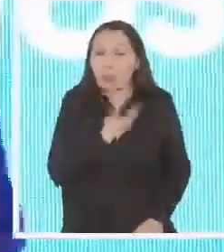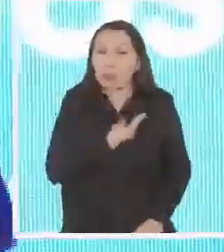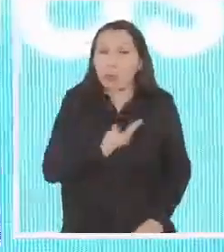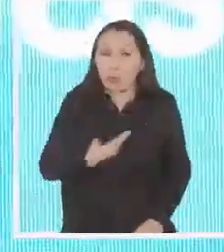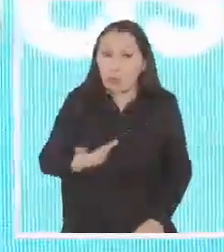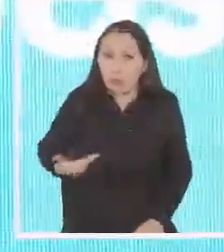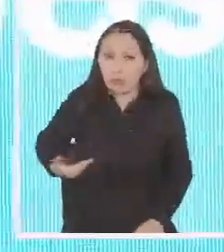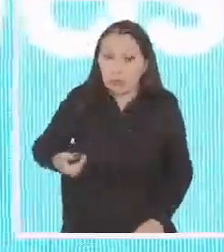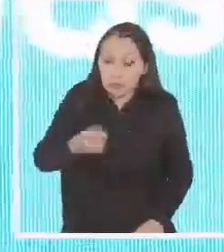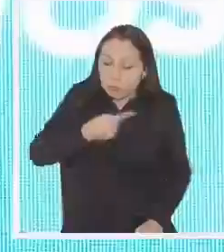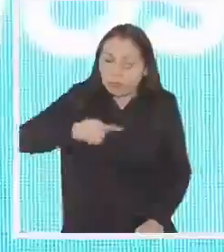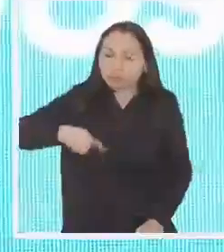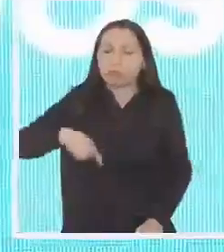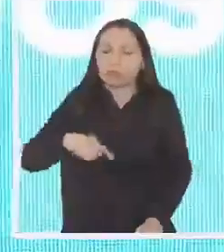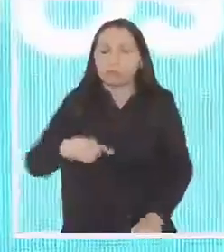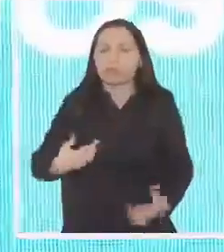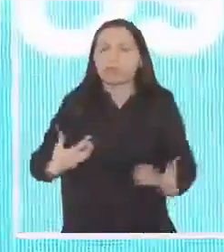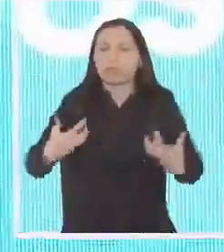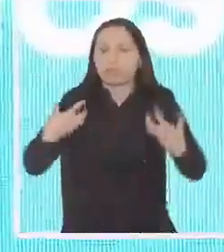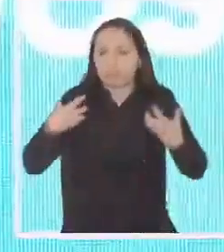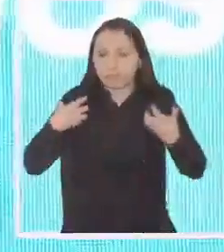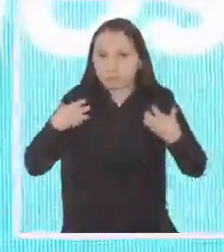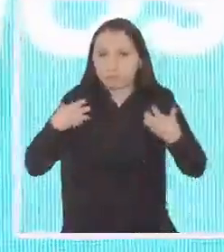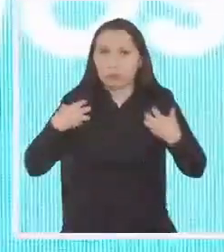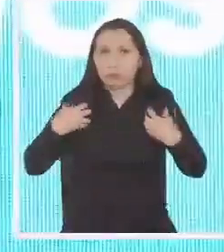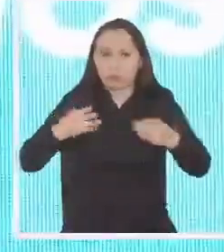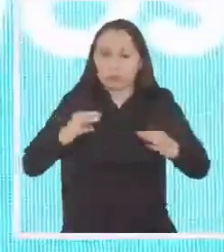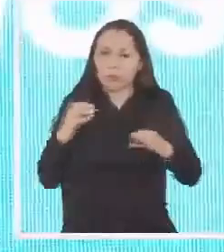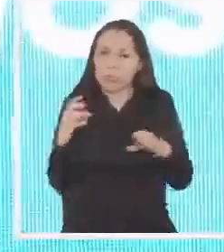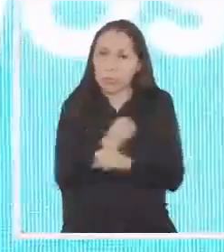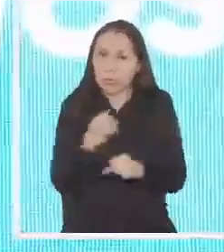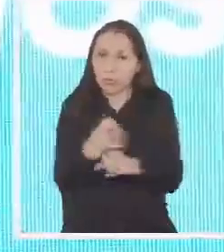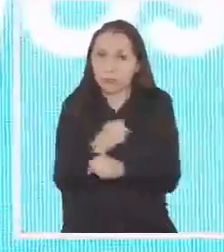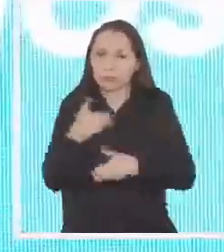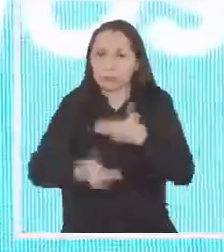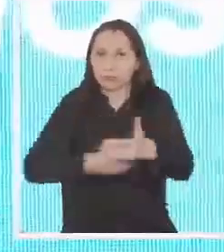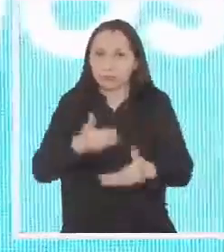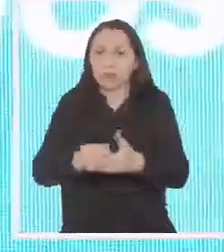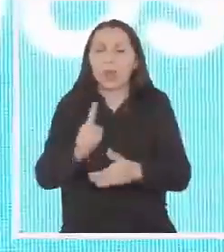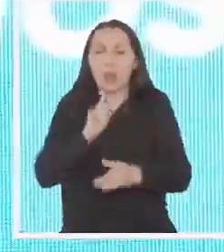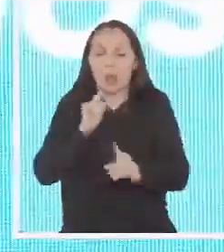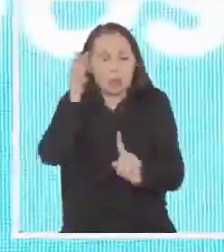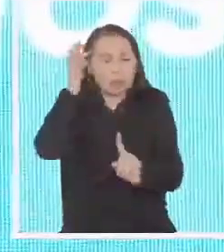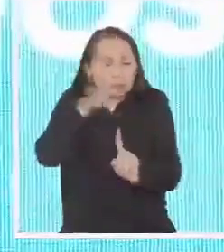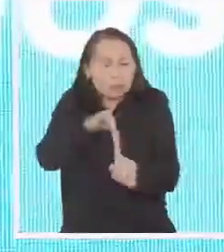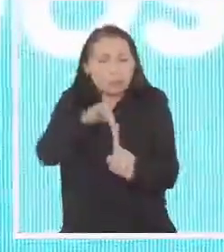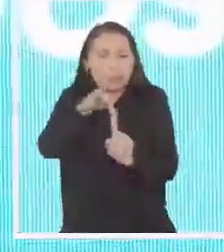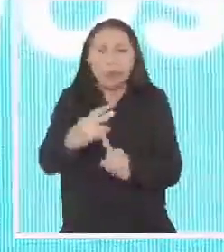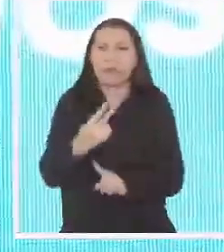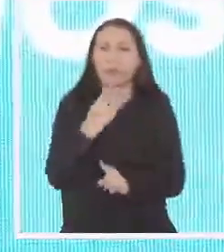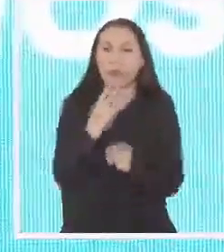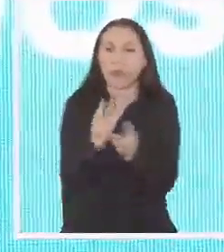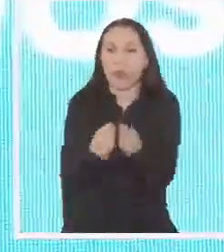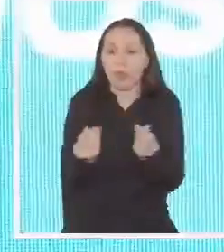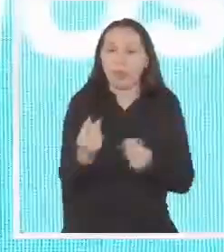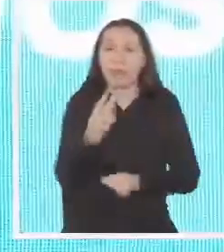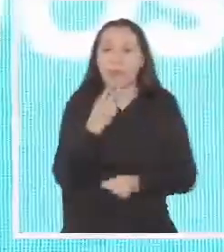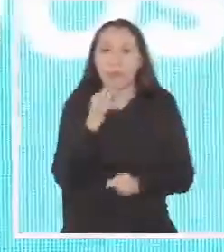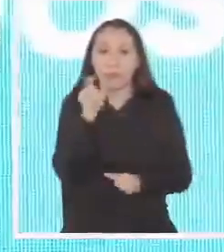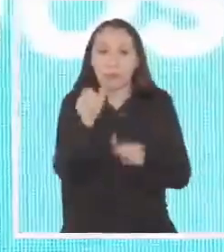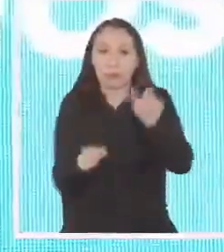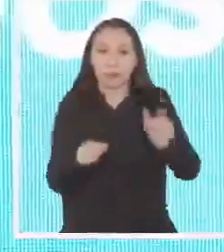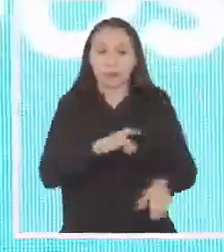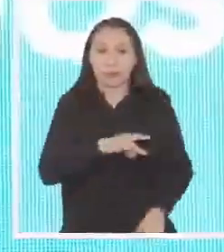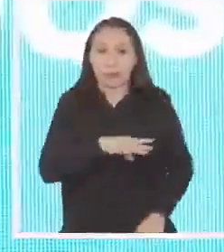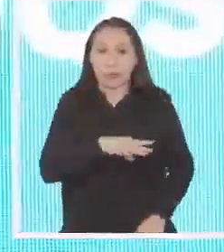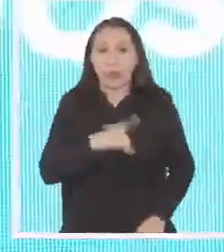gobierno vamos a actuar con responsabilidad y con pragmatismo, porque tenemos en el centro la vida y la calidad de vida de los